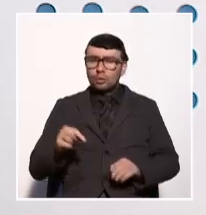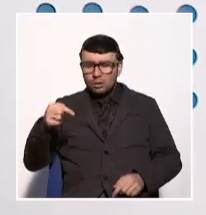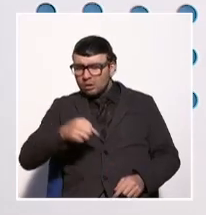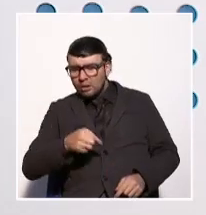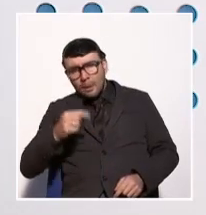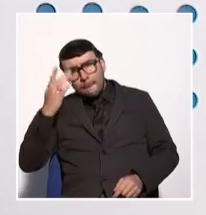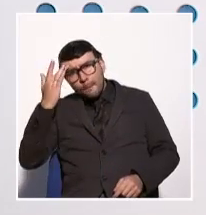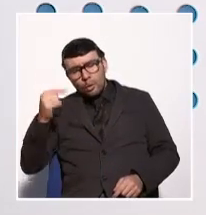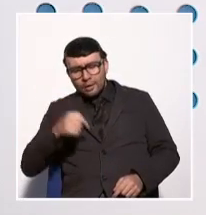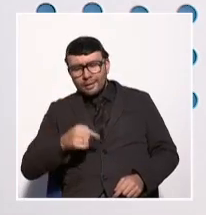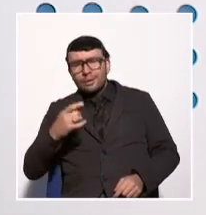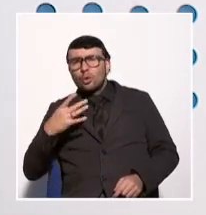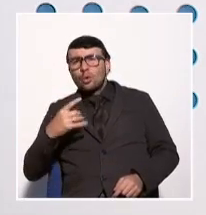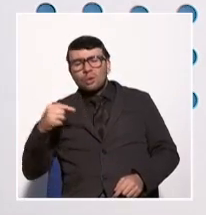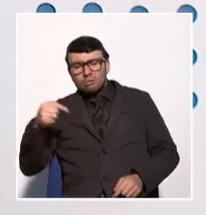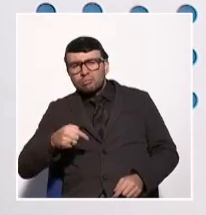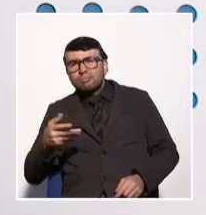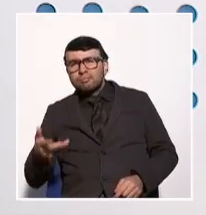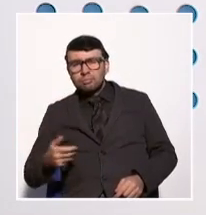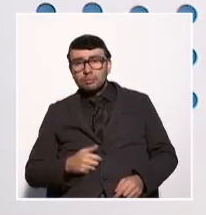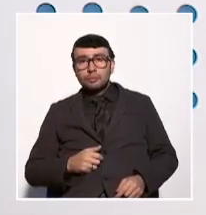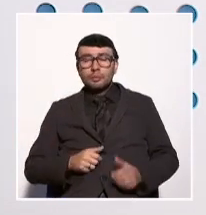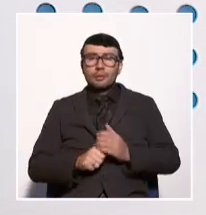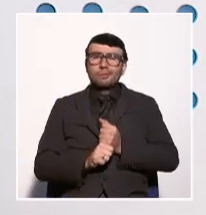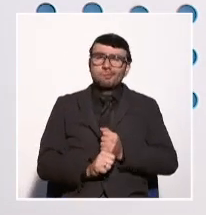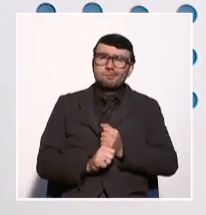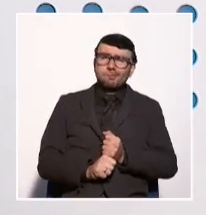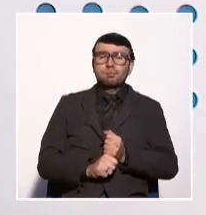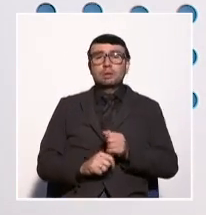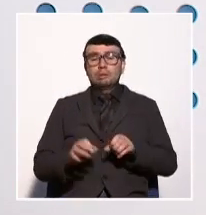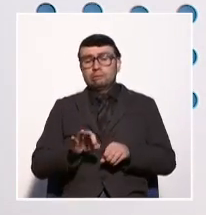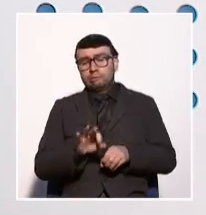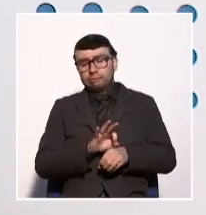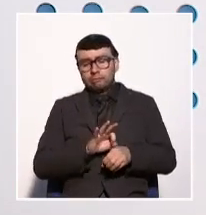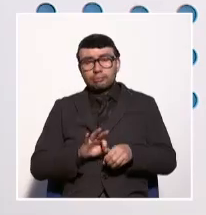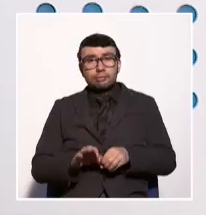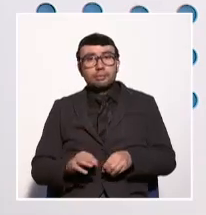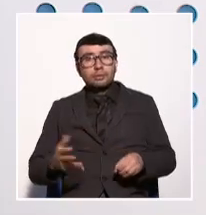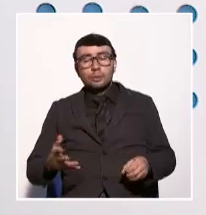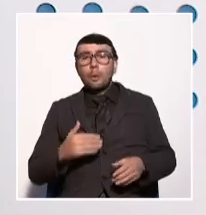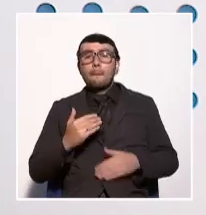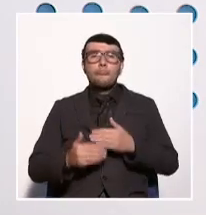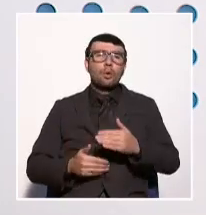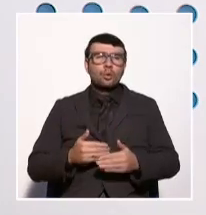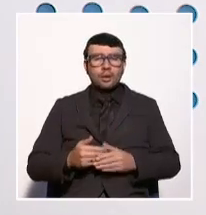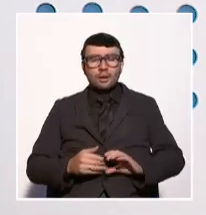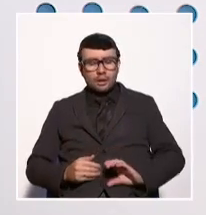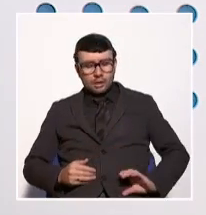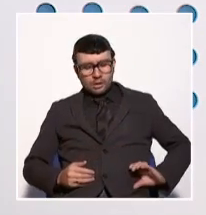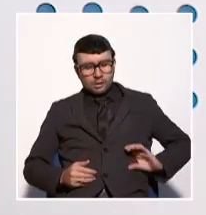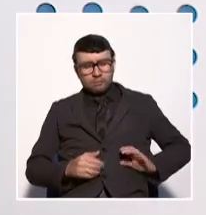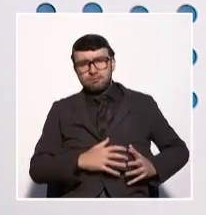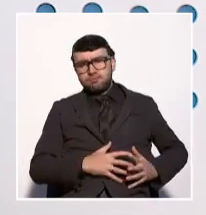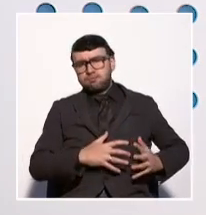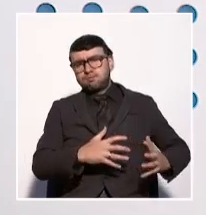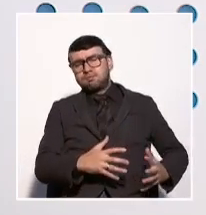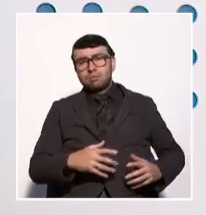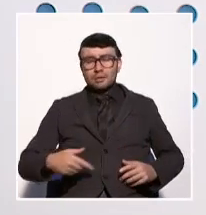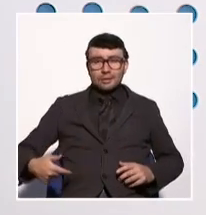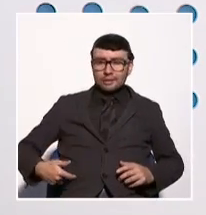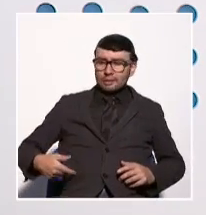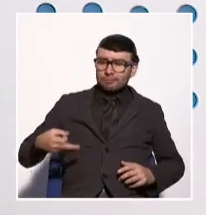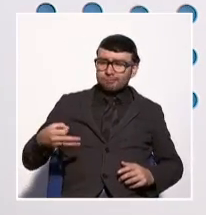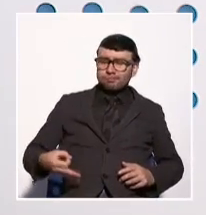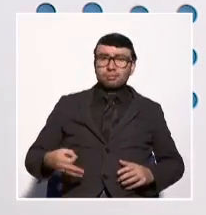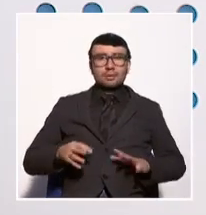causa el dolor el estreñimiento la divertículis los pólipos en los procesos de colitis un riñón un cálculo un